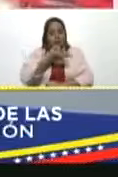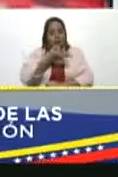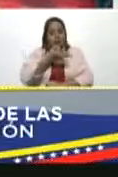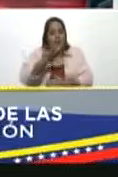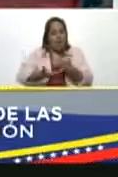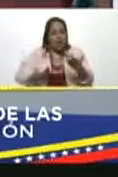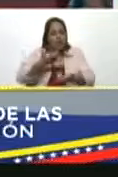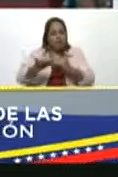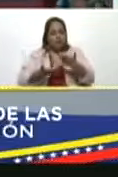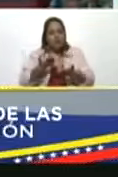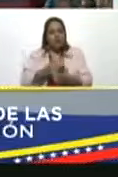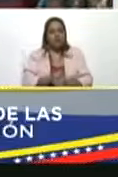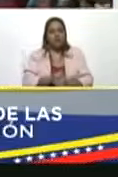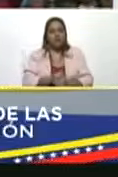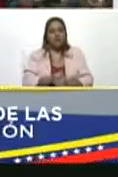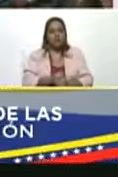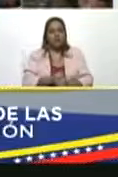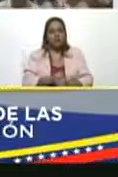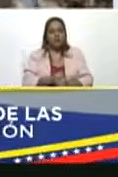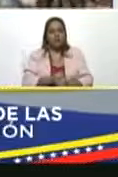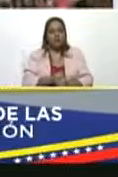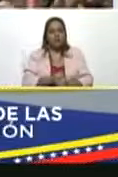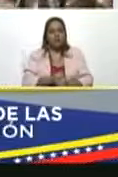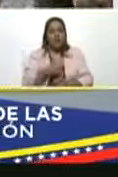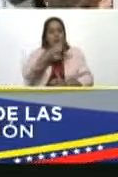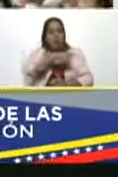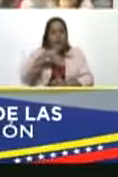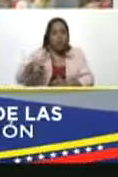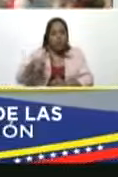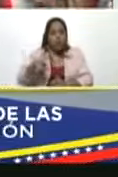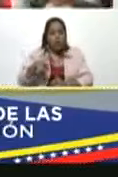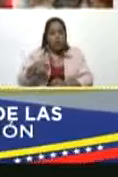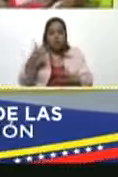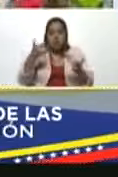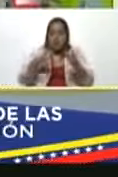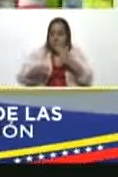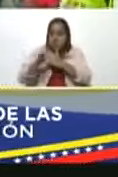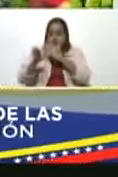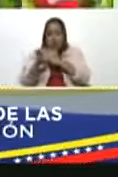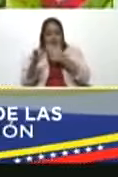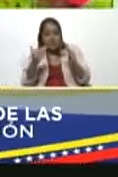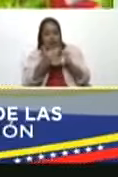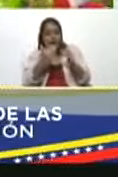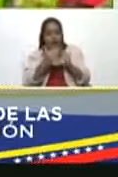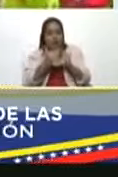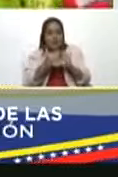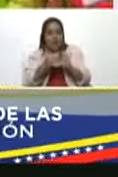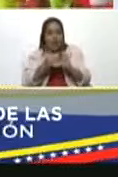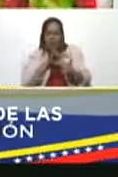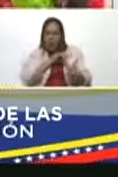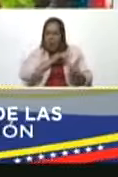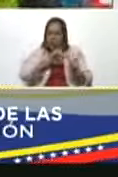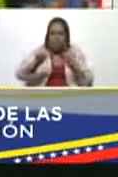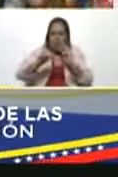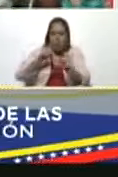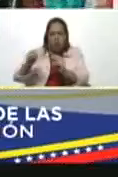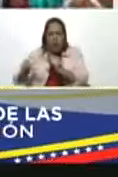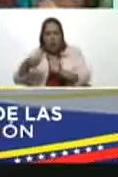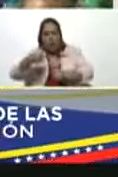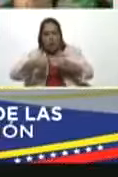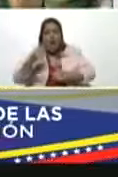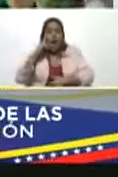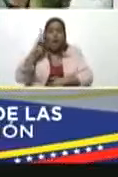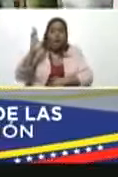Pasamos gente que estaba saliendo de sus casas, salían corriendo. ¡Qué Maduro!